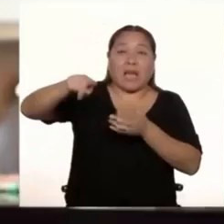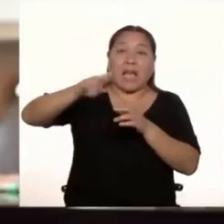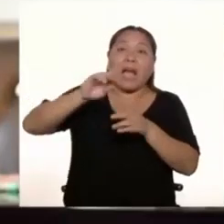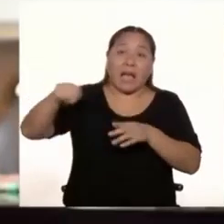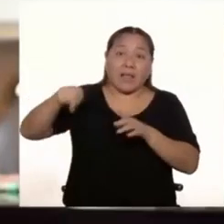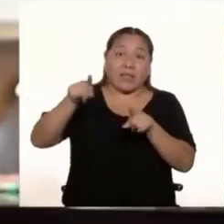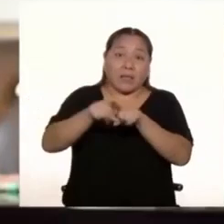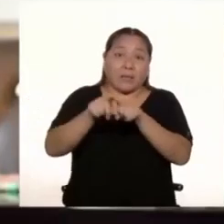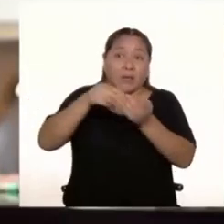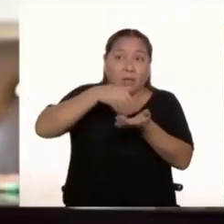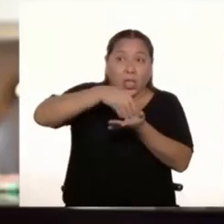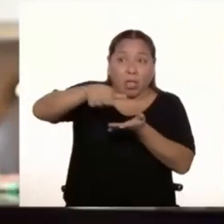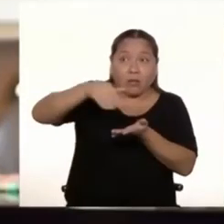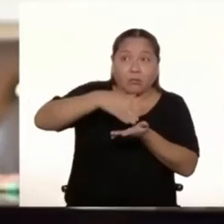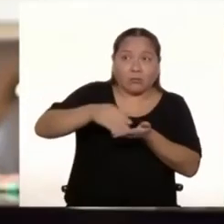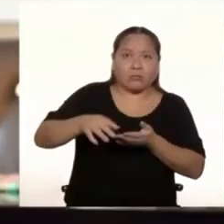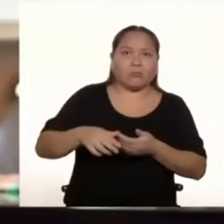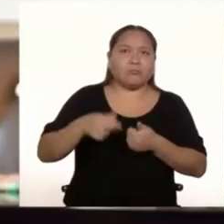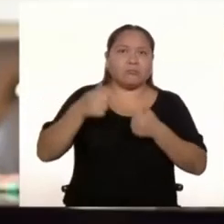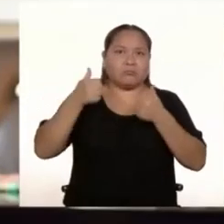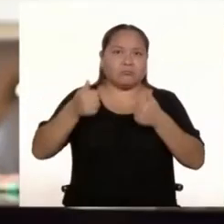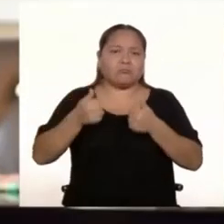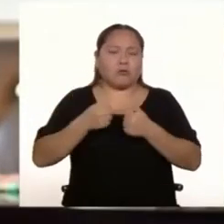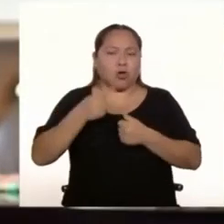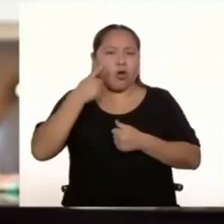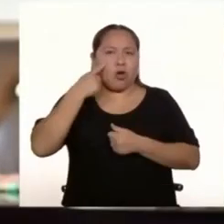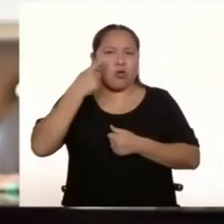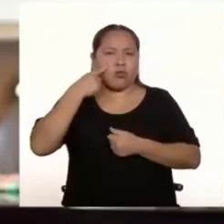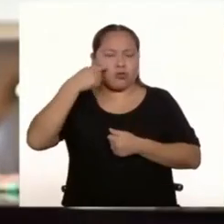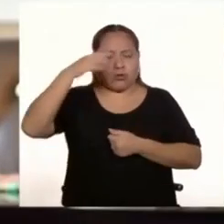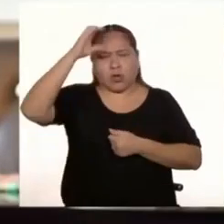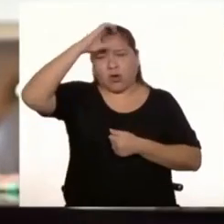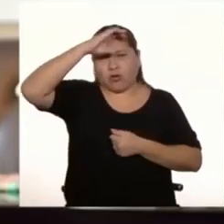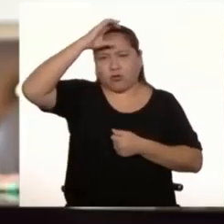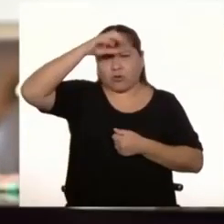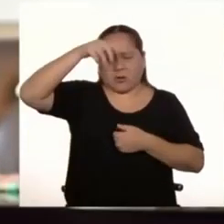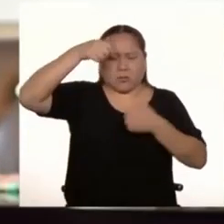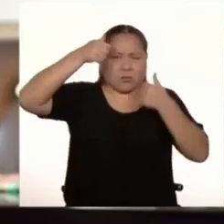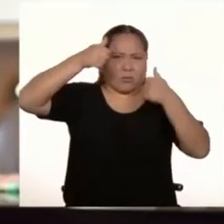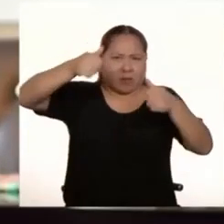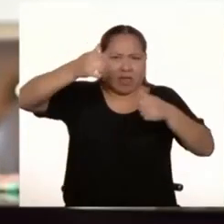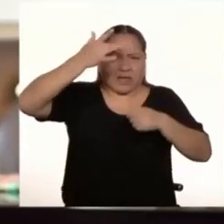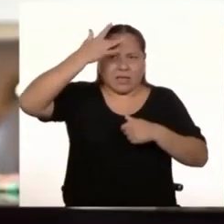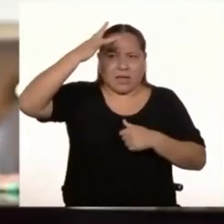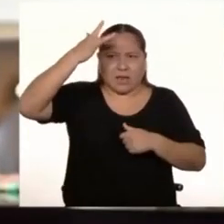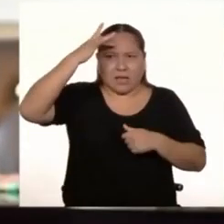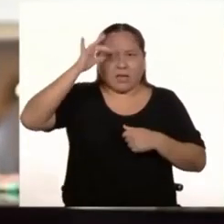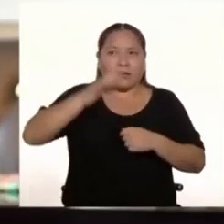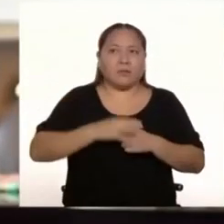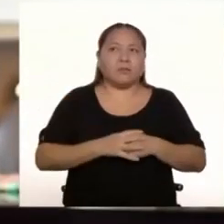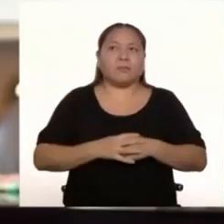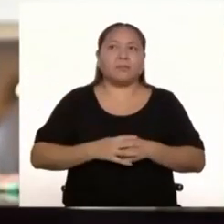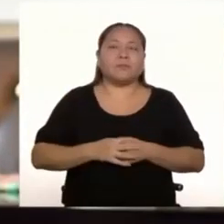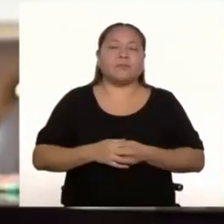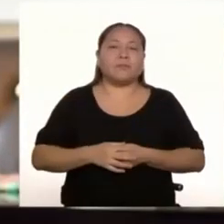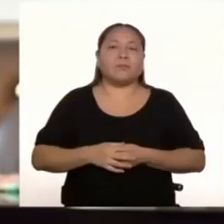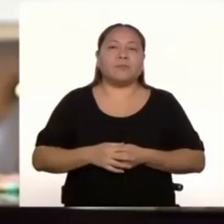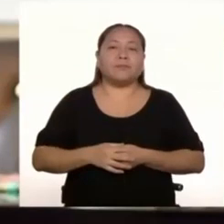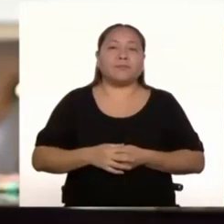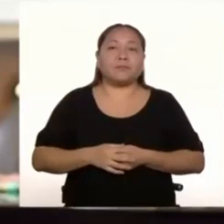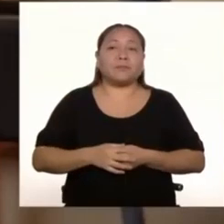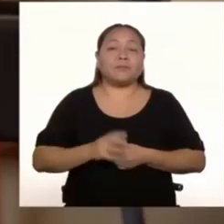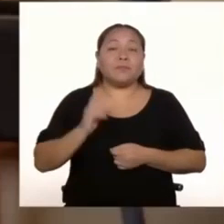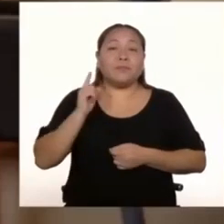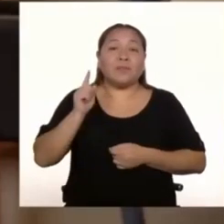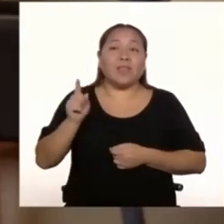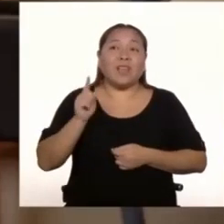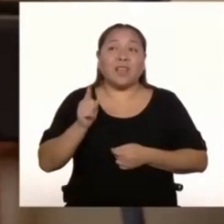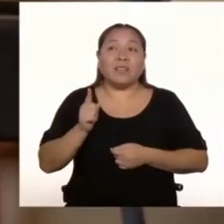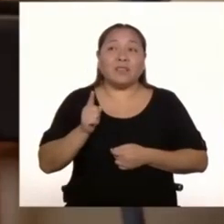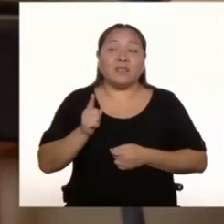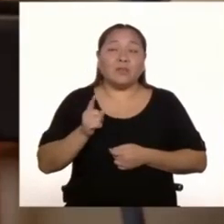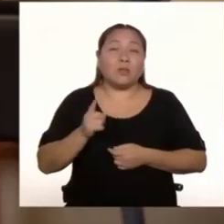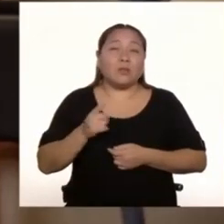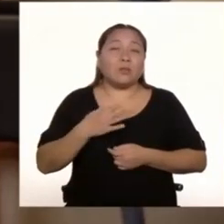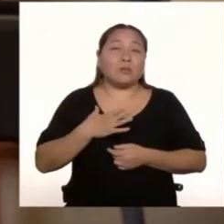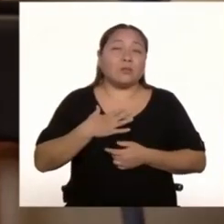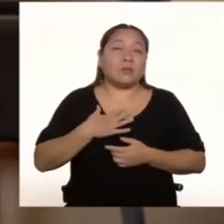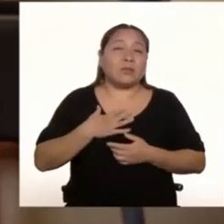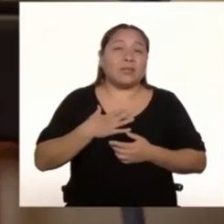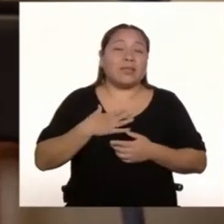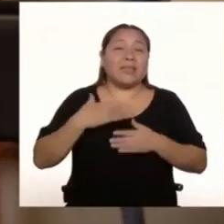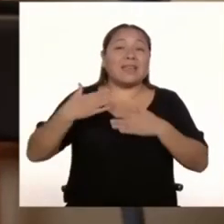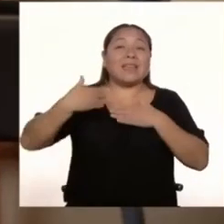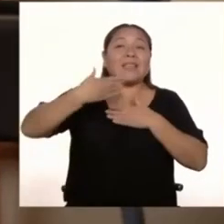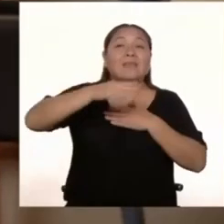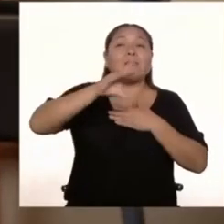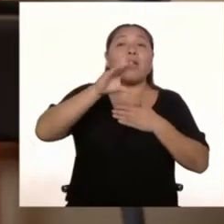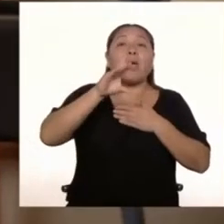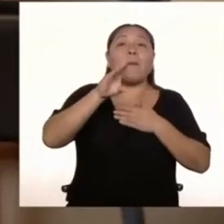jovencito, muy bien preparado en las humanidades, y digamos, el desarraigo, ¿no? Esto que Bolívar más